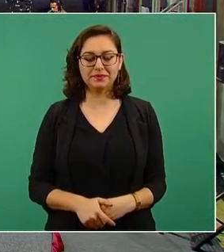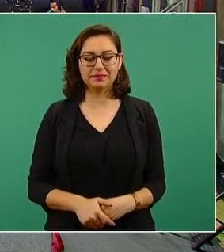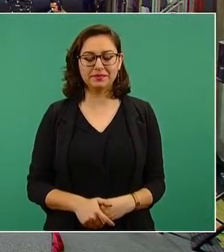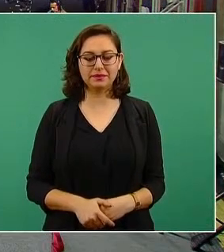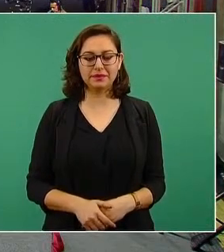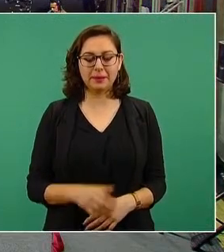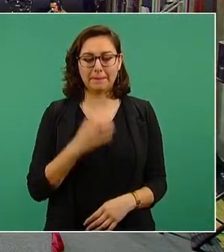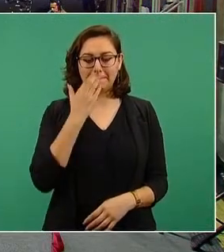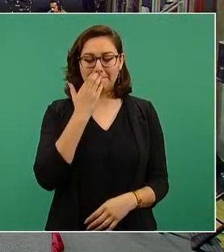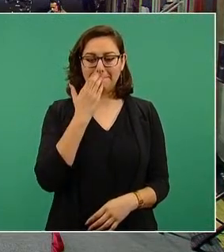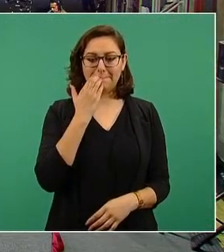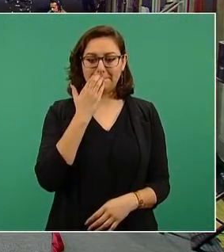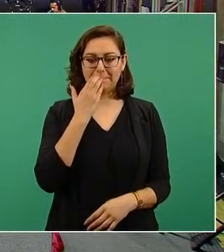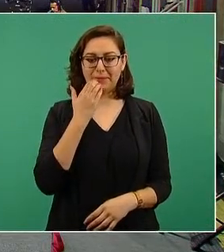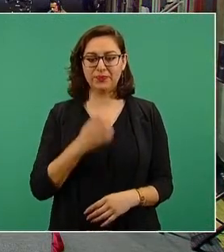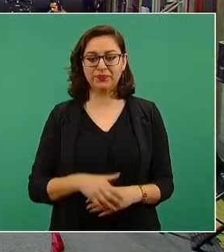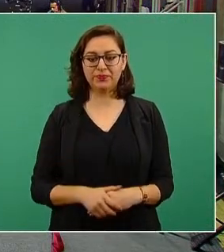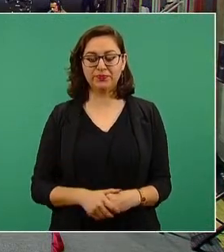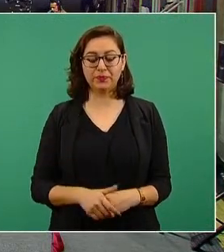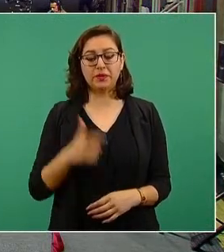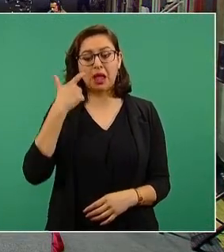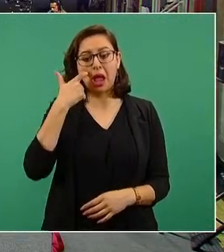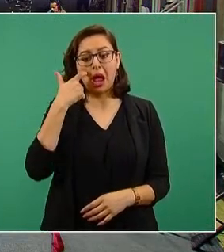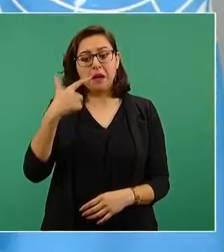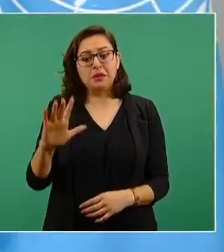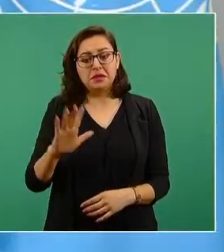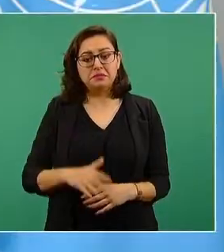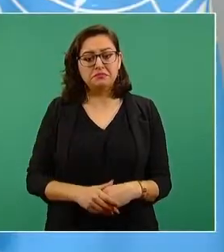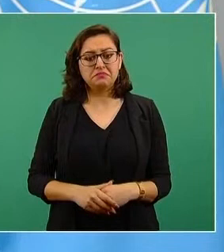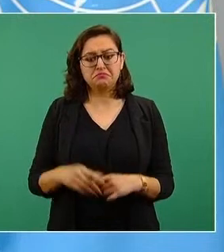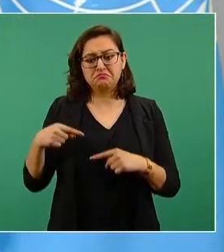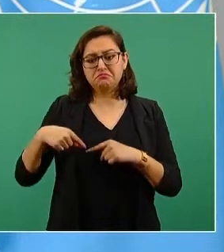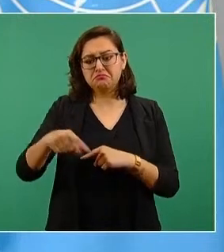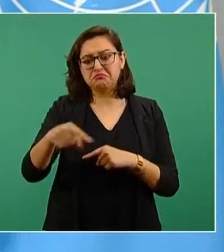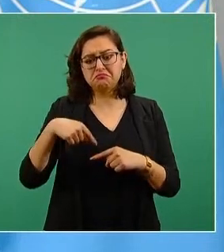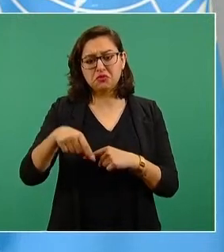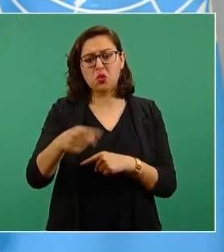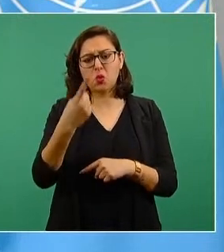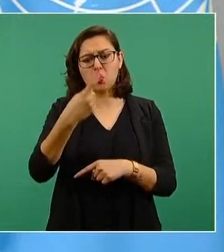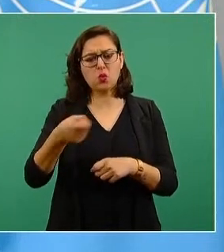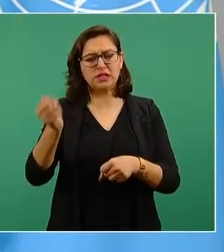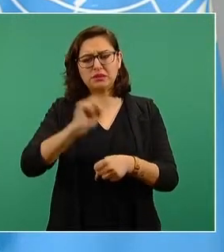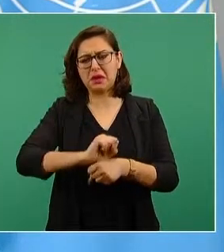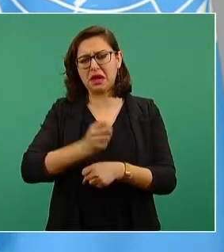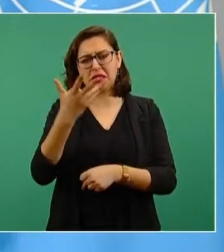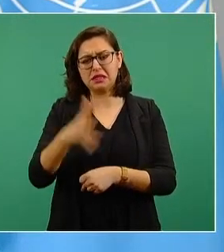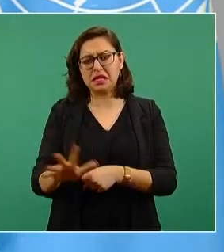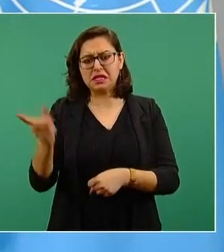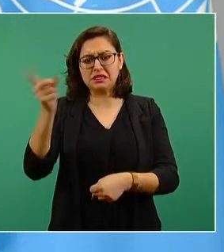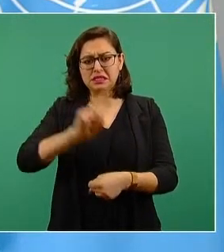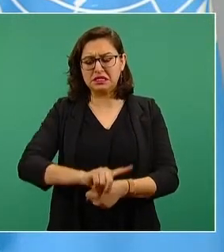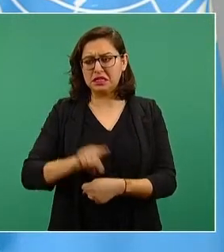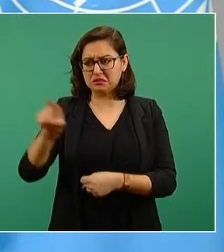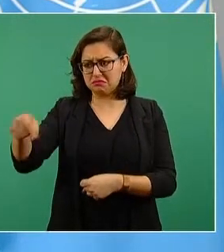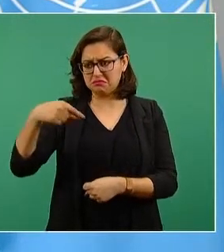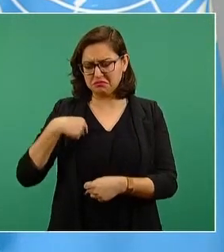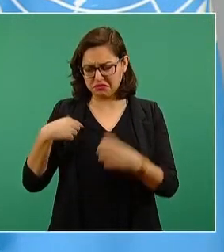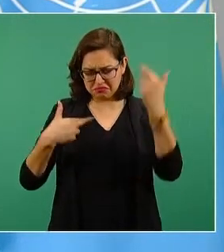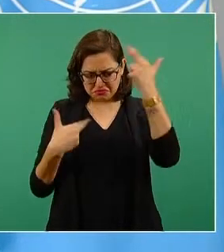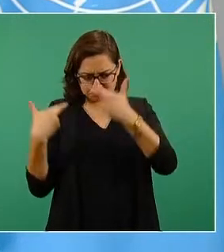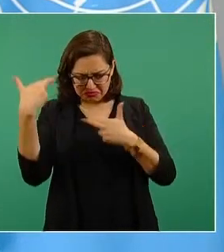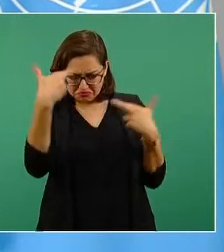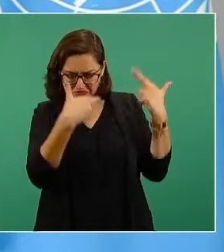Vamos a ver qué me dicen los médicos en unos 10 días, una semana, 10 días, me van a hacer análisis